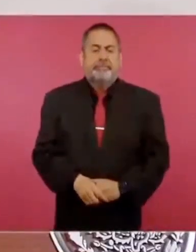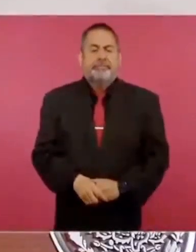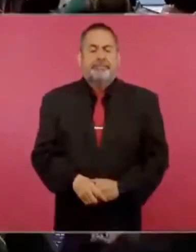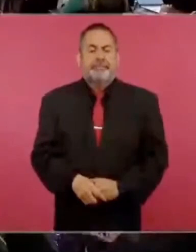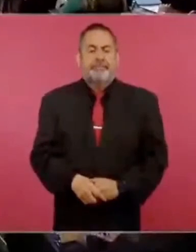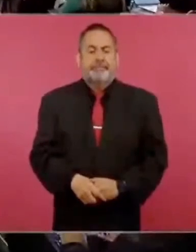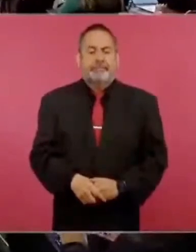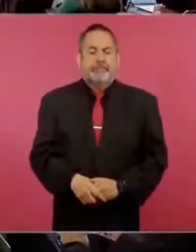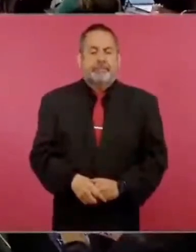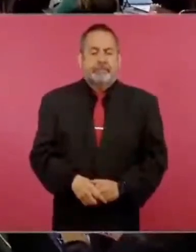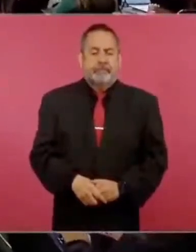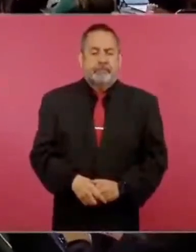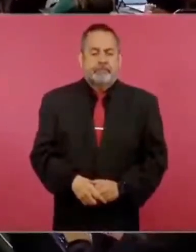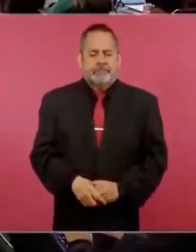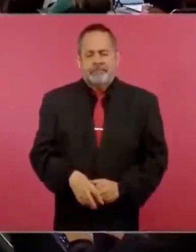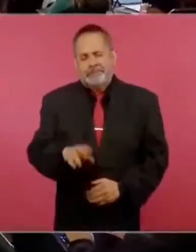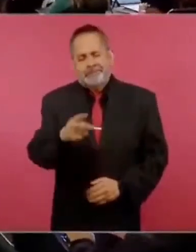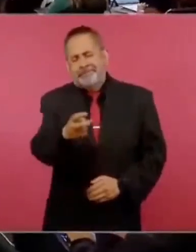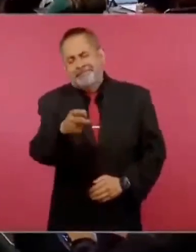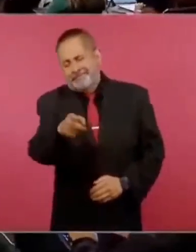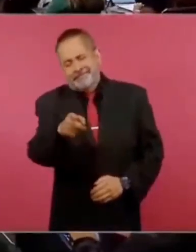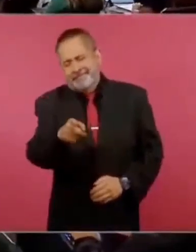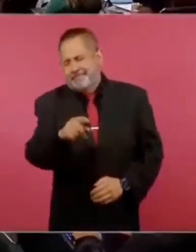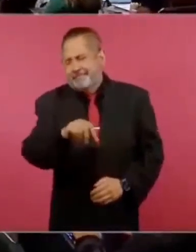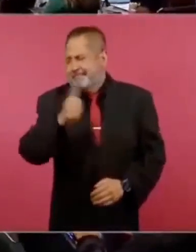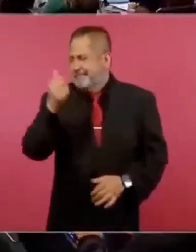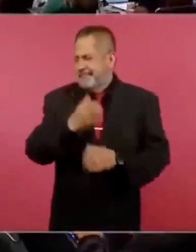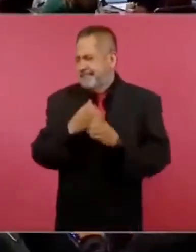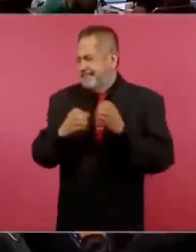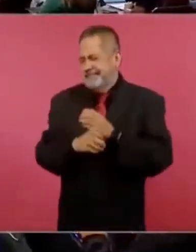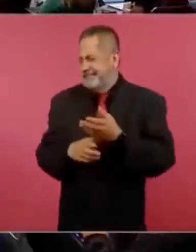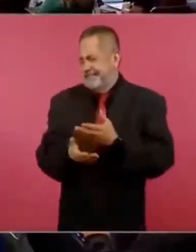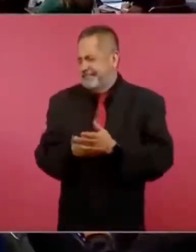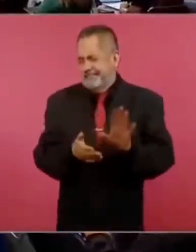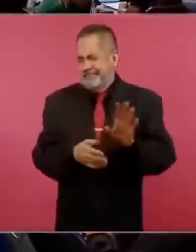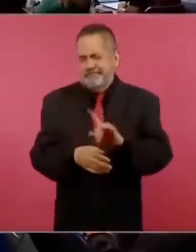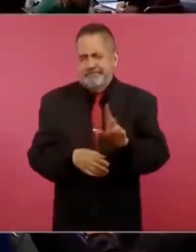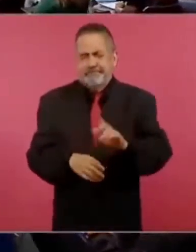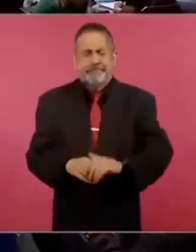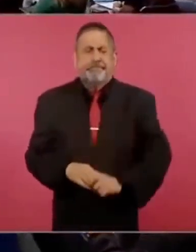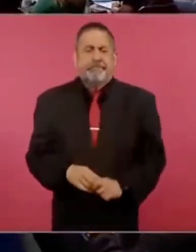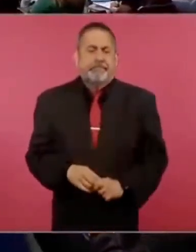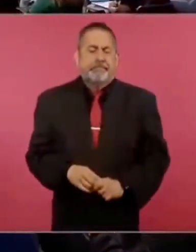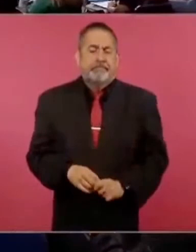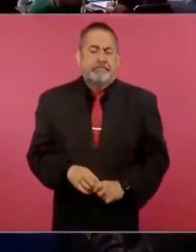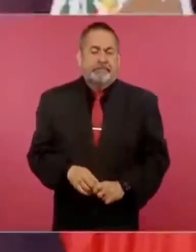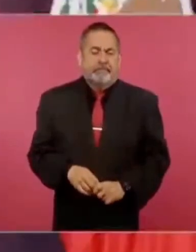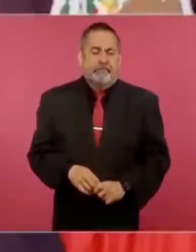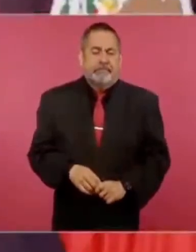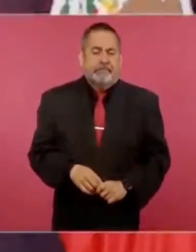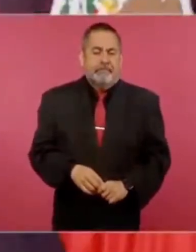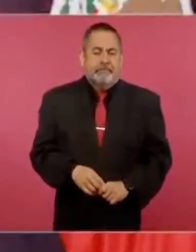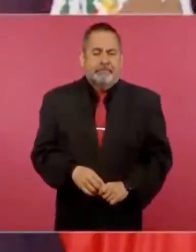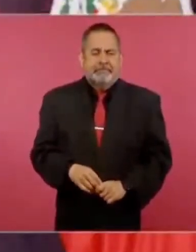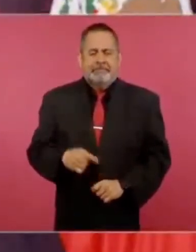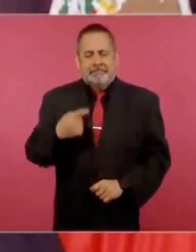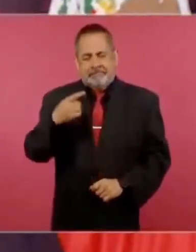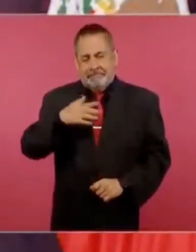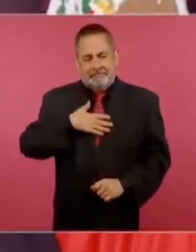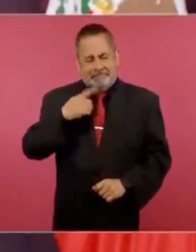sí eso es otra cosa este no me